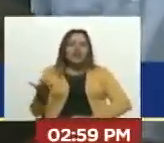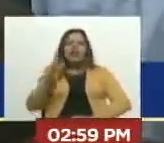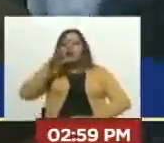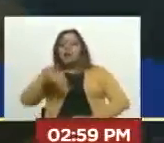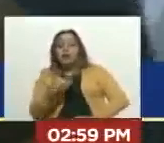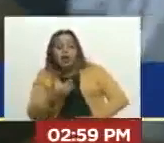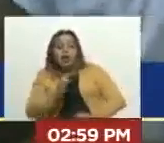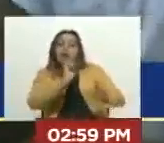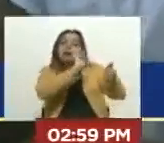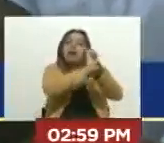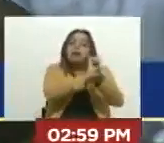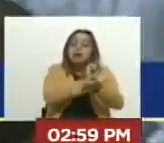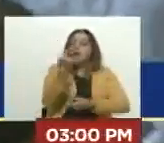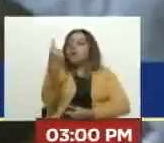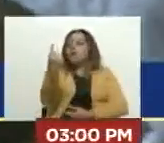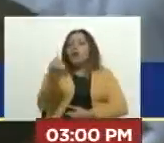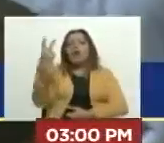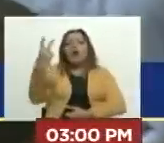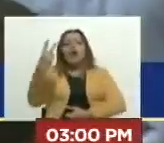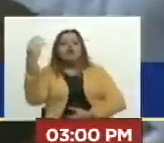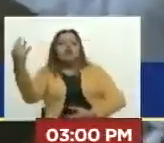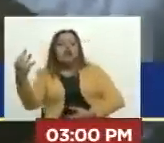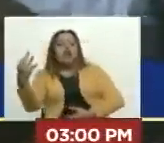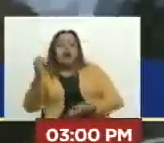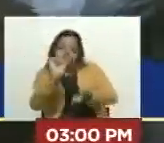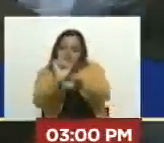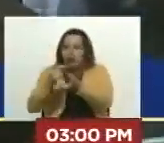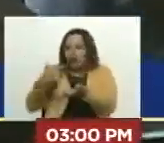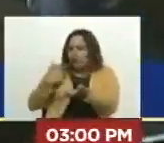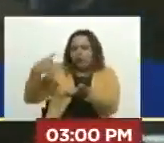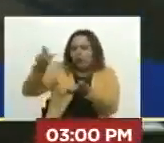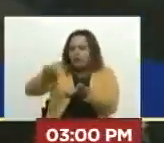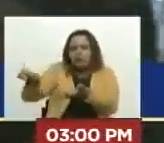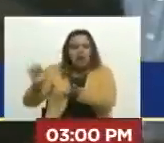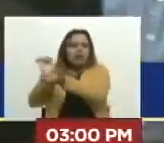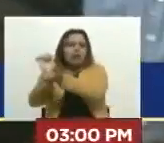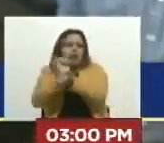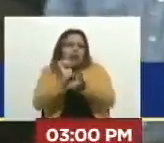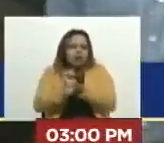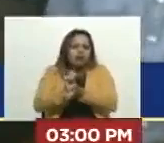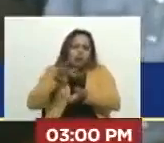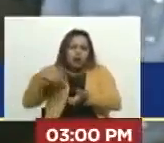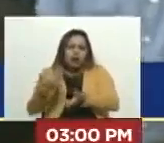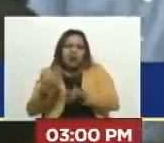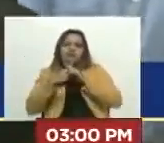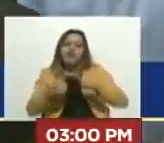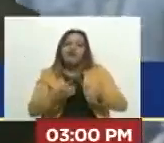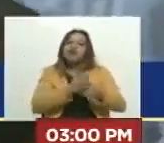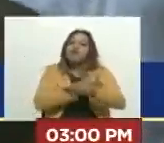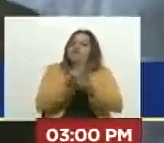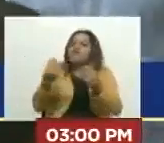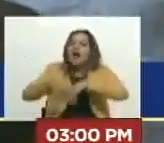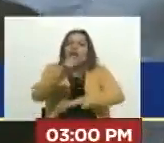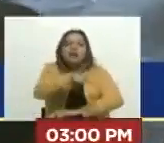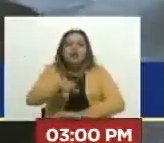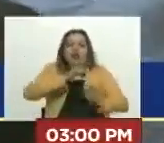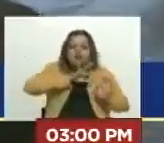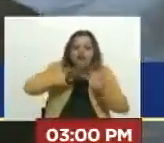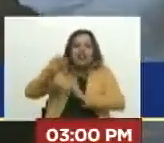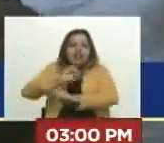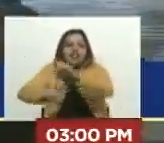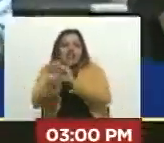uno de nosotros, o a dos, o a tres. Se van a llevar a uno, a dos, o a tres, y van a aparecer miles de nosotros para defender la patria con más